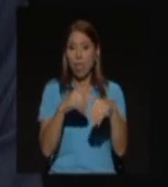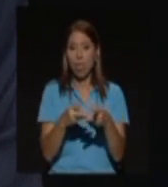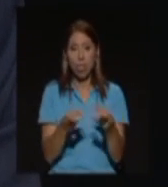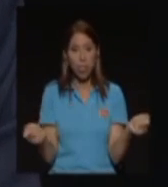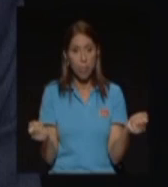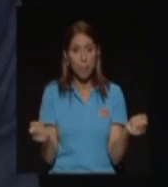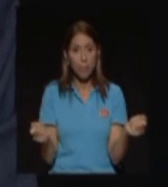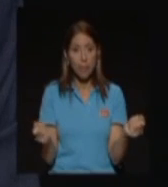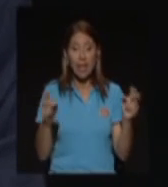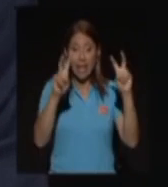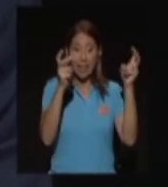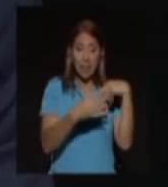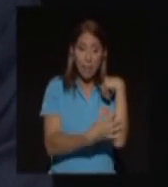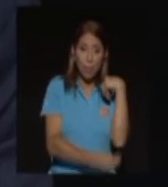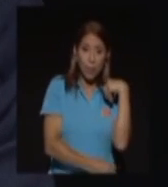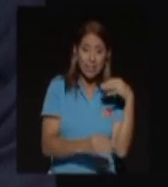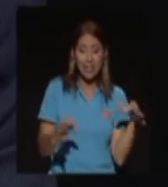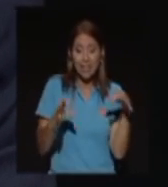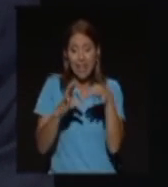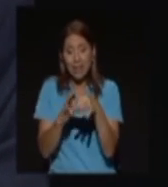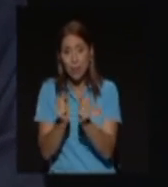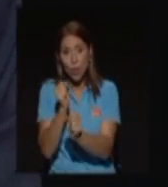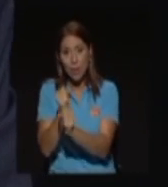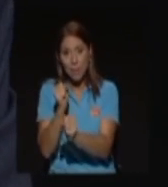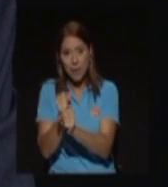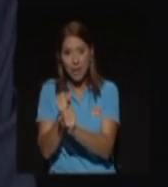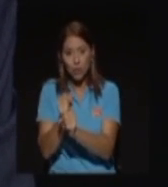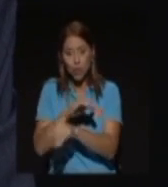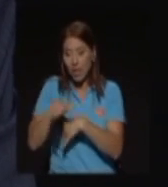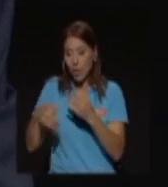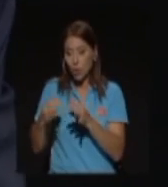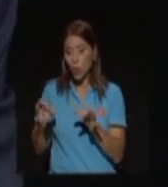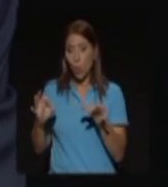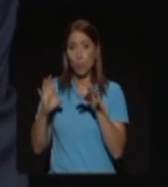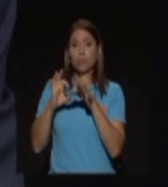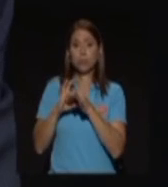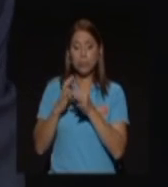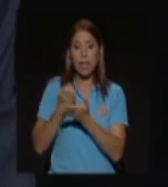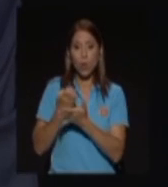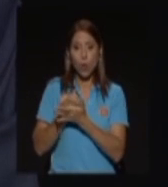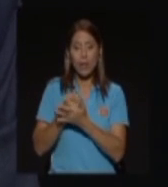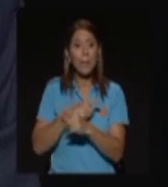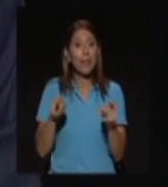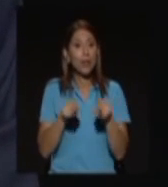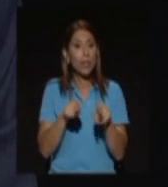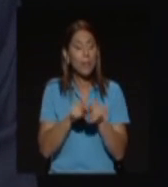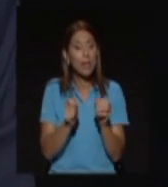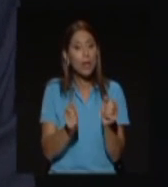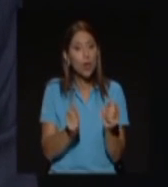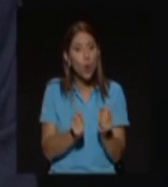tema de pobreza tiene que ver con empleos, que tiene que ver con toda esa parte económica que mencionaba, pero también con la generación de